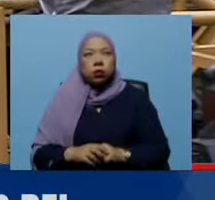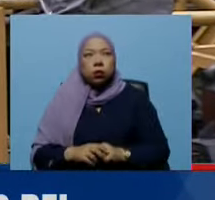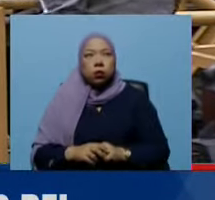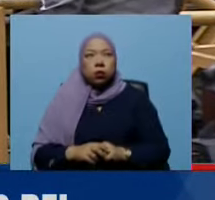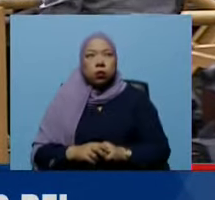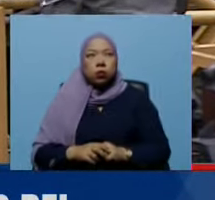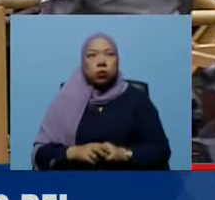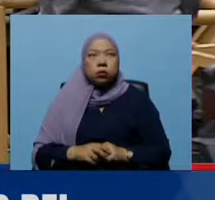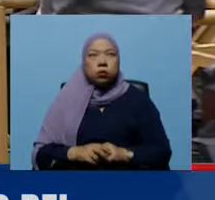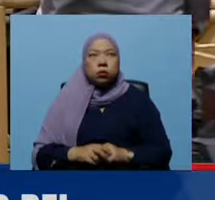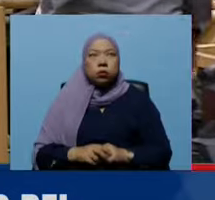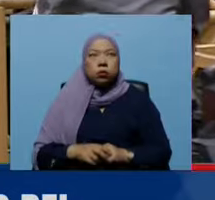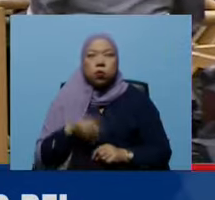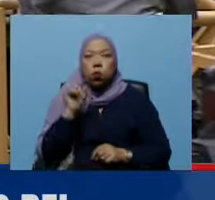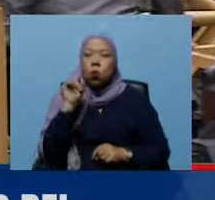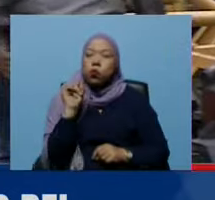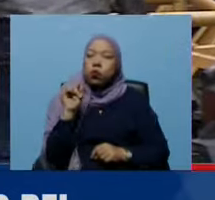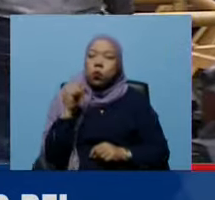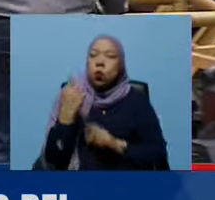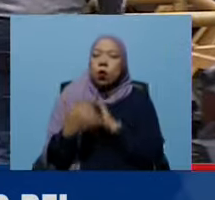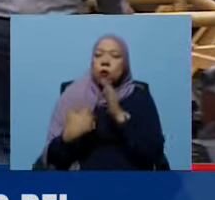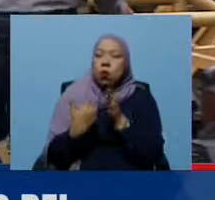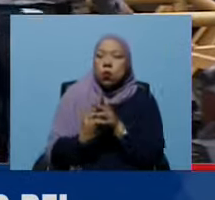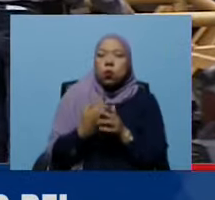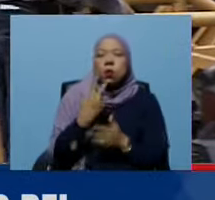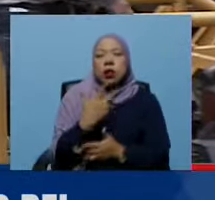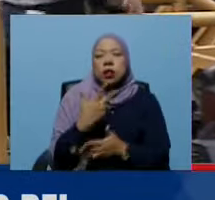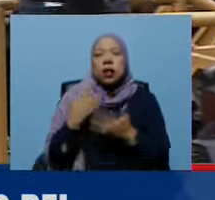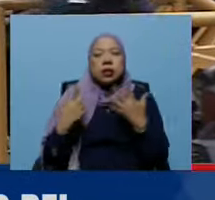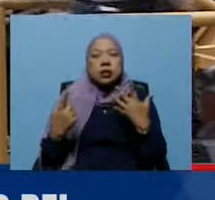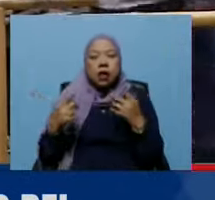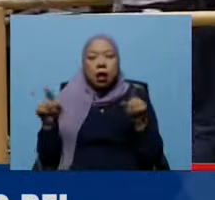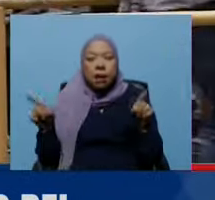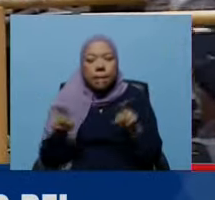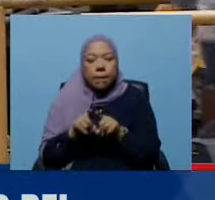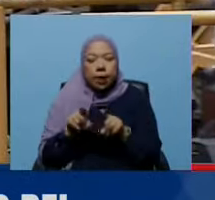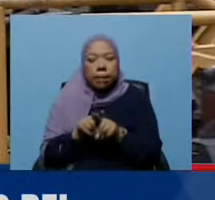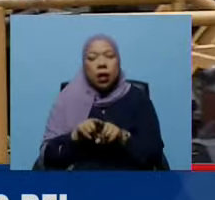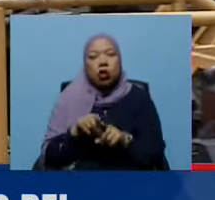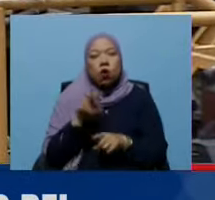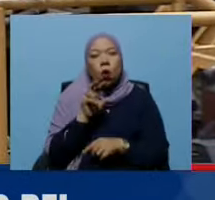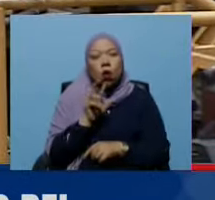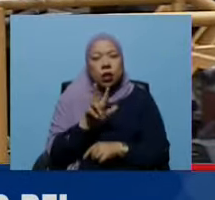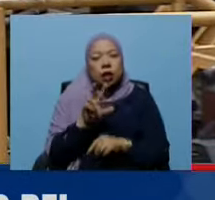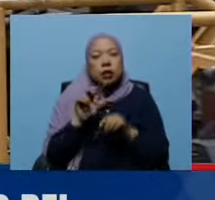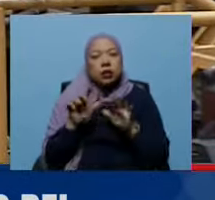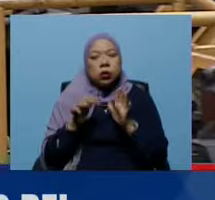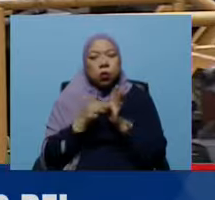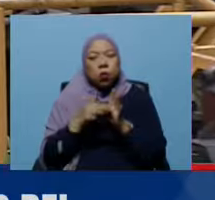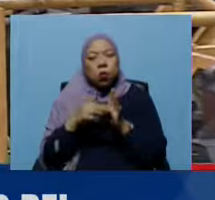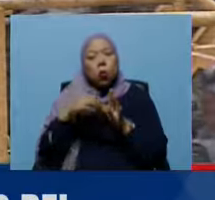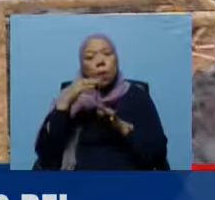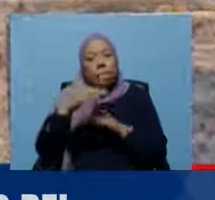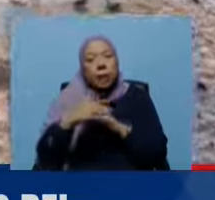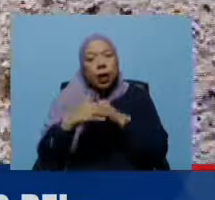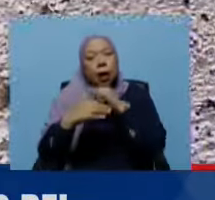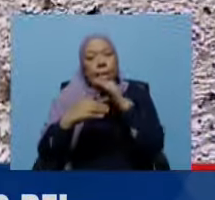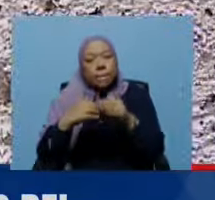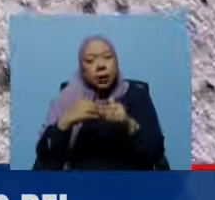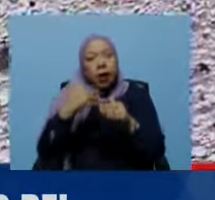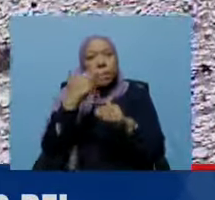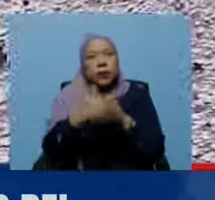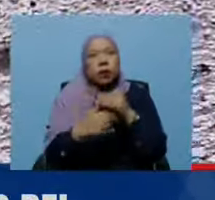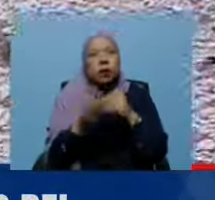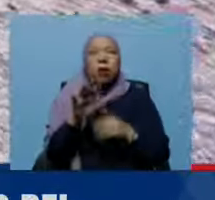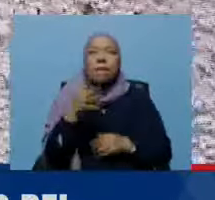que en un segundo se producen 36 metros de cabilla. 36 metros de cabilla, y de cada palanquilla se